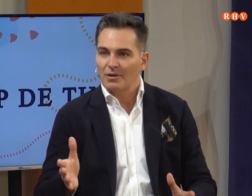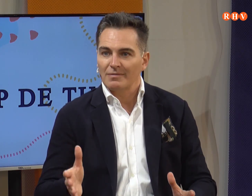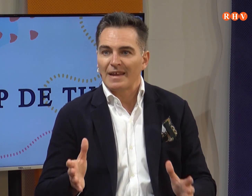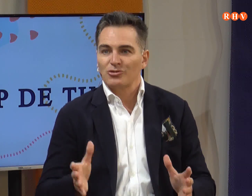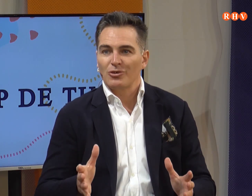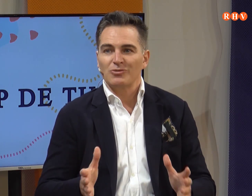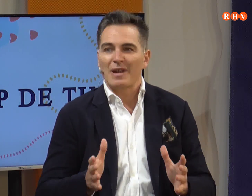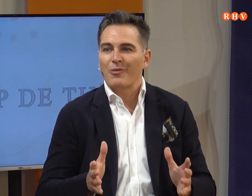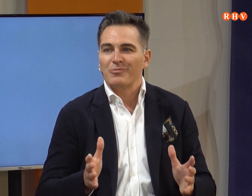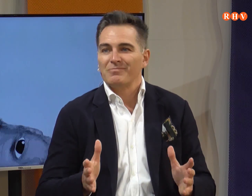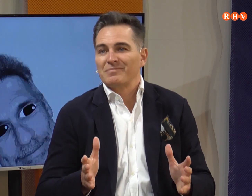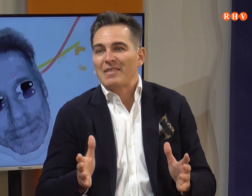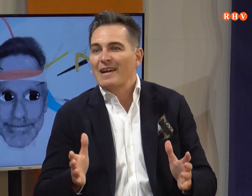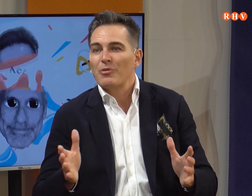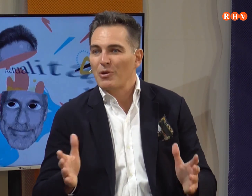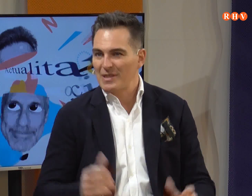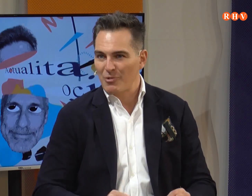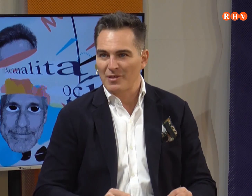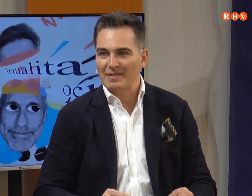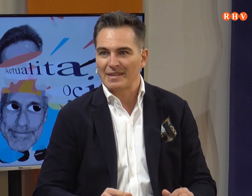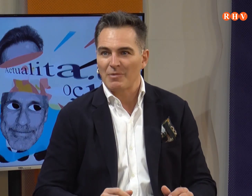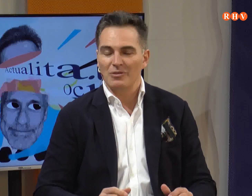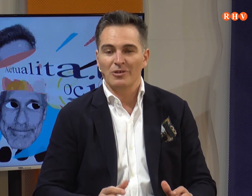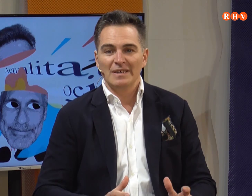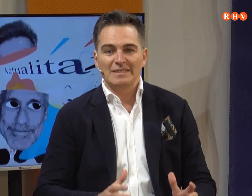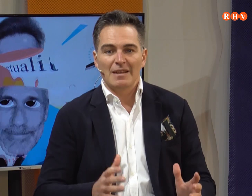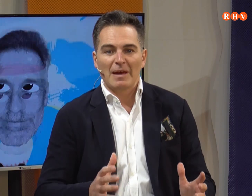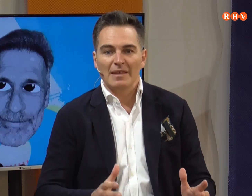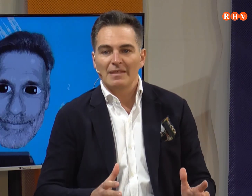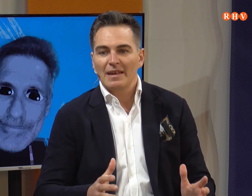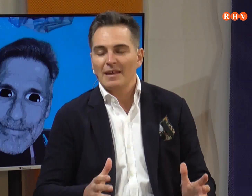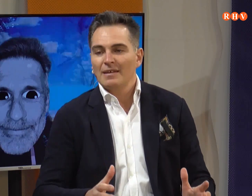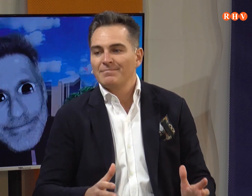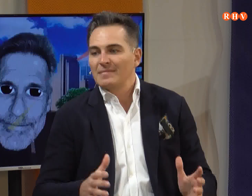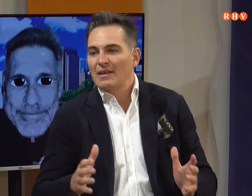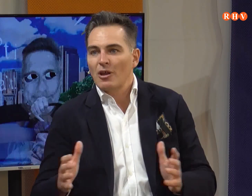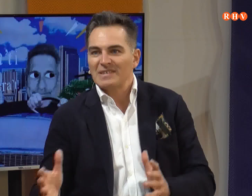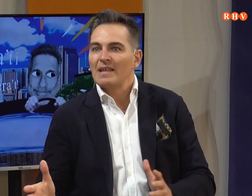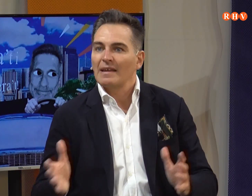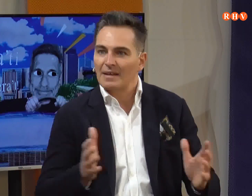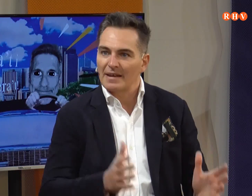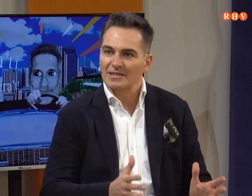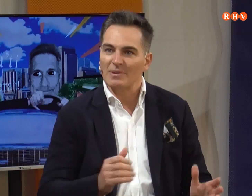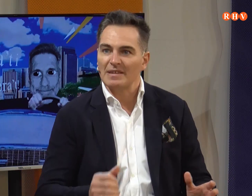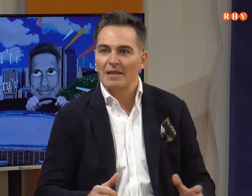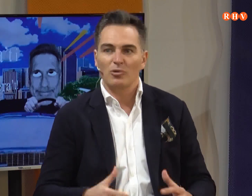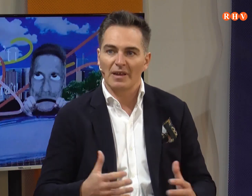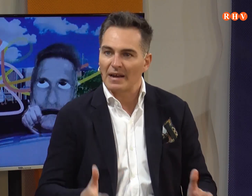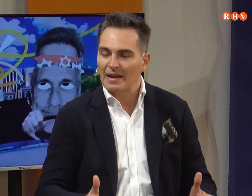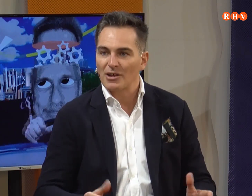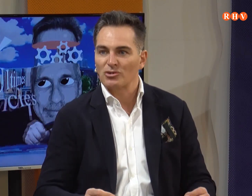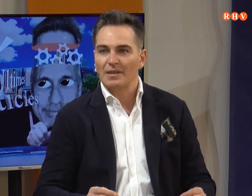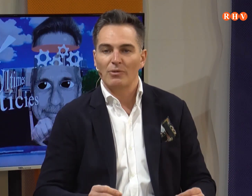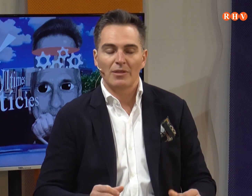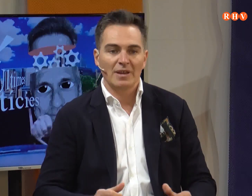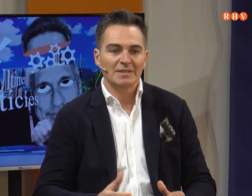Pero esto es una, te diría que un 50% del tratamiento. Si el paciente tiene una obesidad, hay que tratar esa obesidad porque